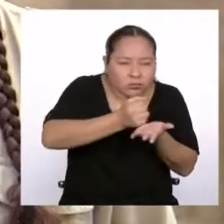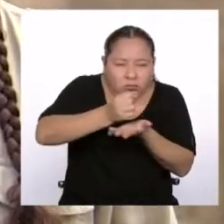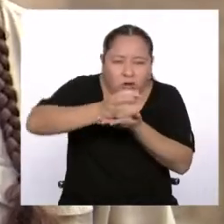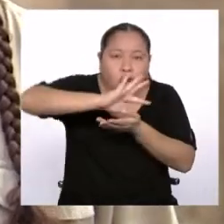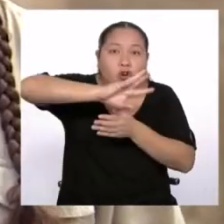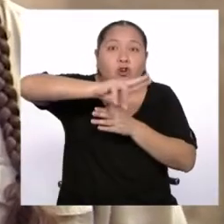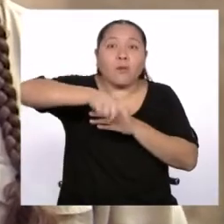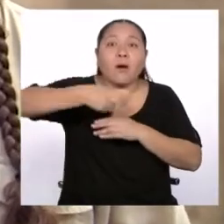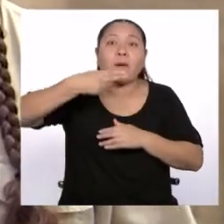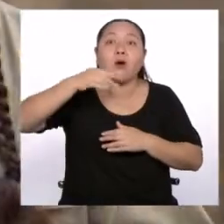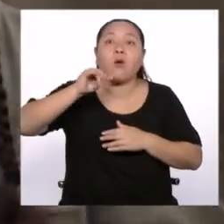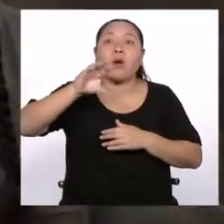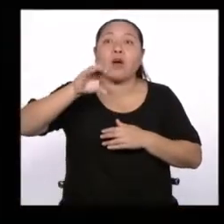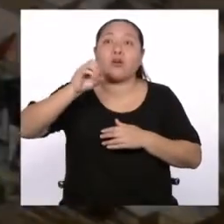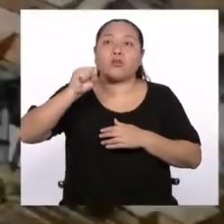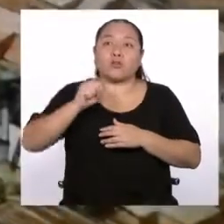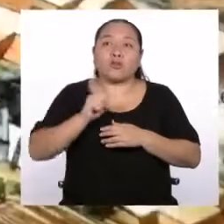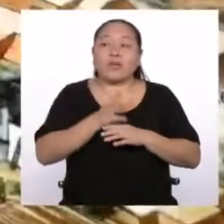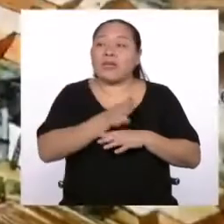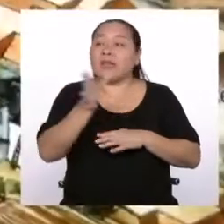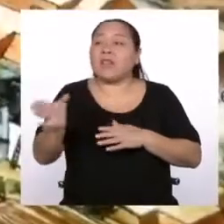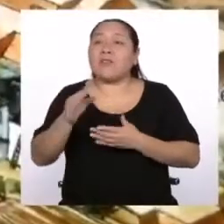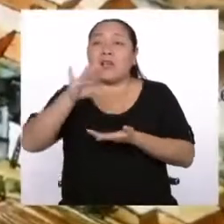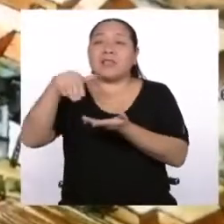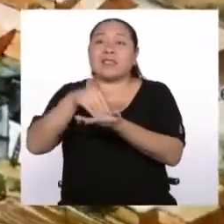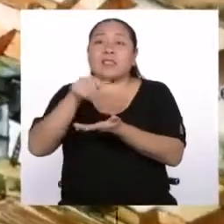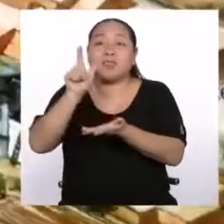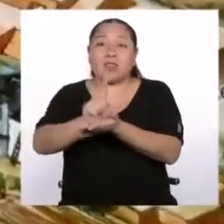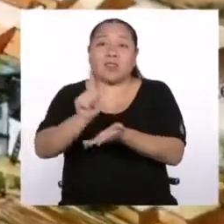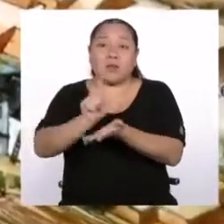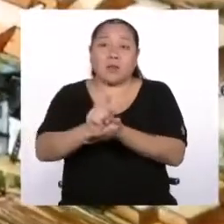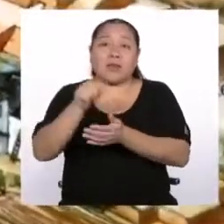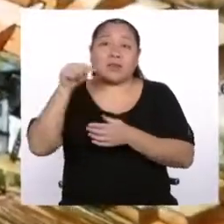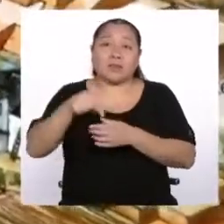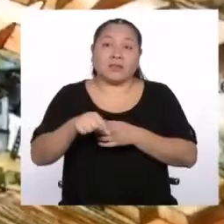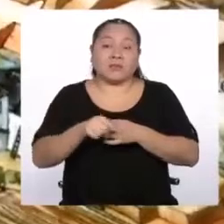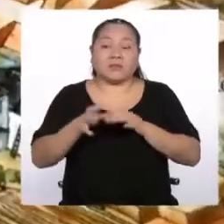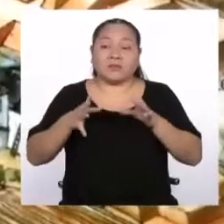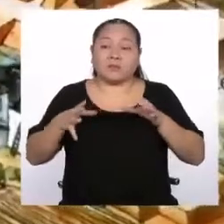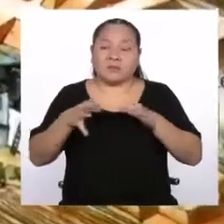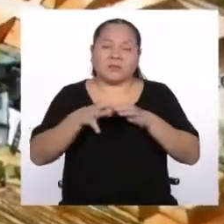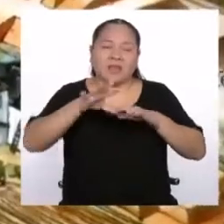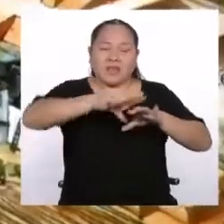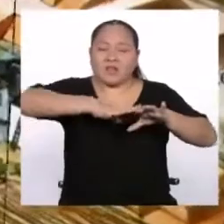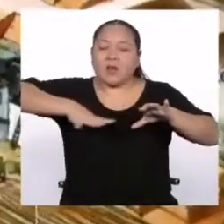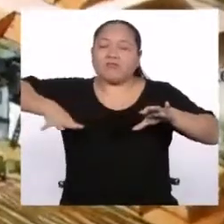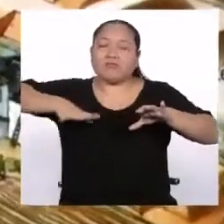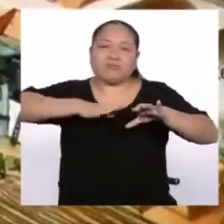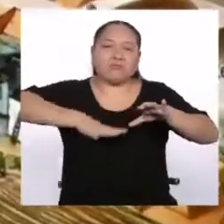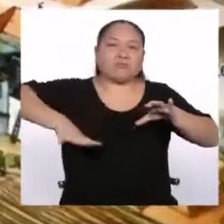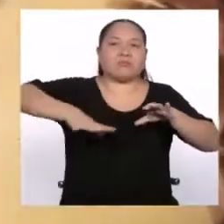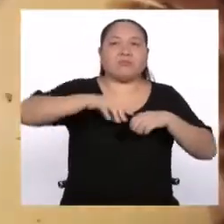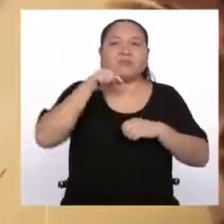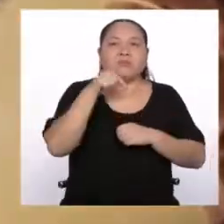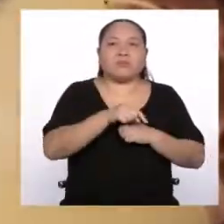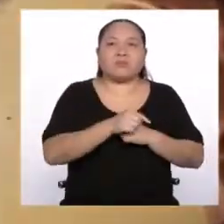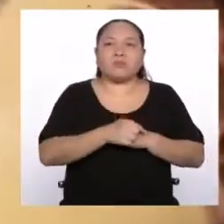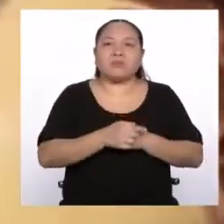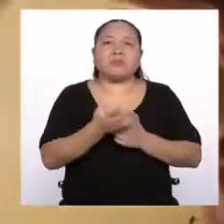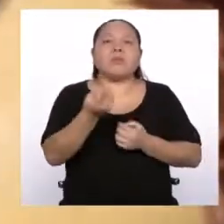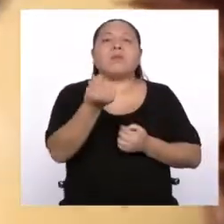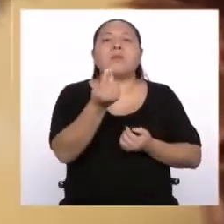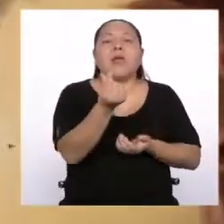de semana iba al centro de Lima, que en ese entonces eso era solamente la ciudad de Lima y esto era más bien los alrededores, y pedía